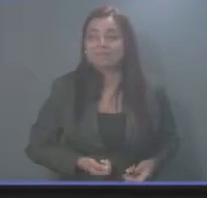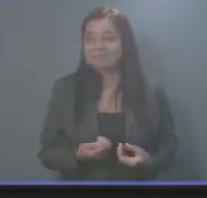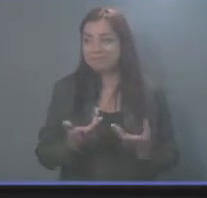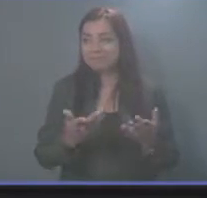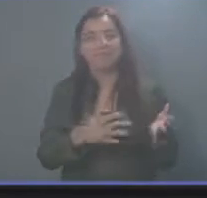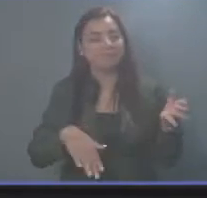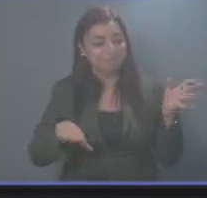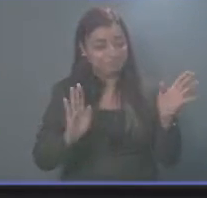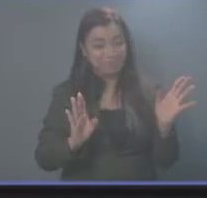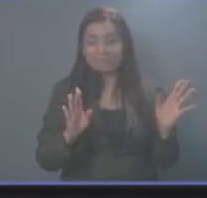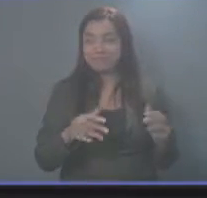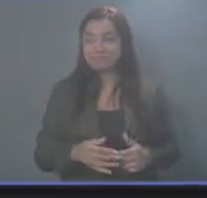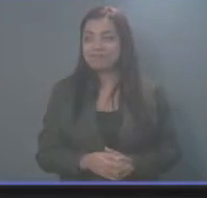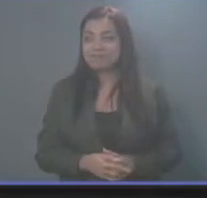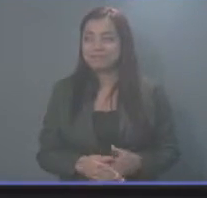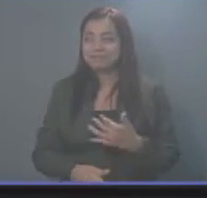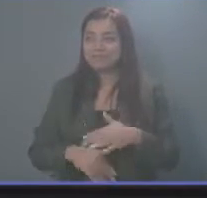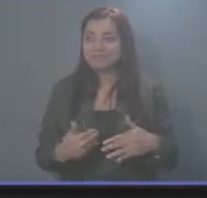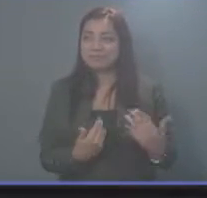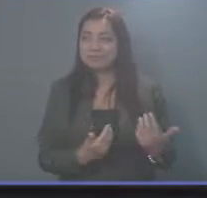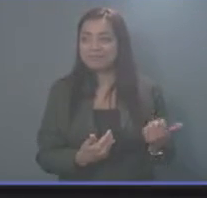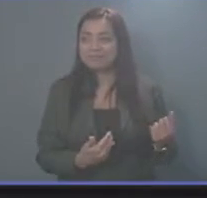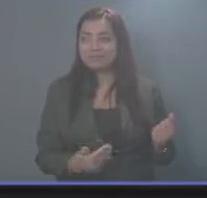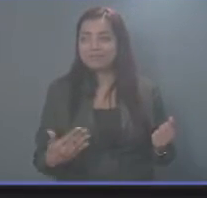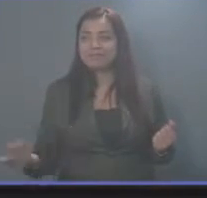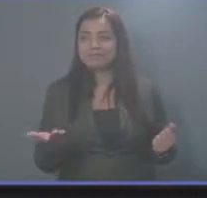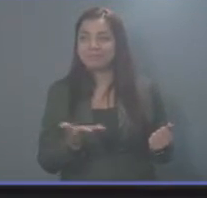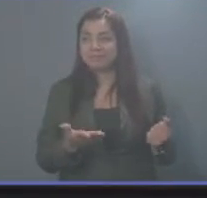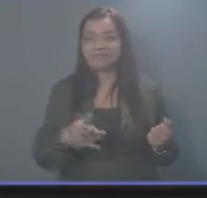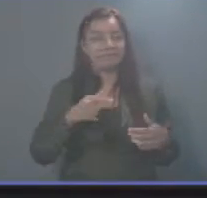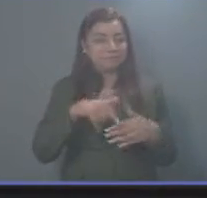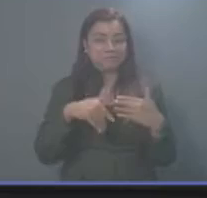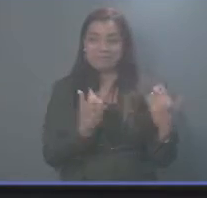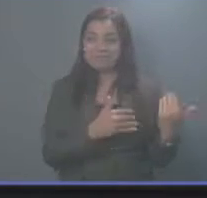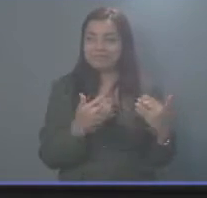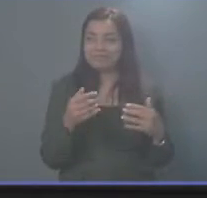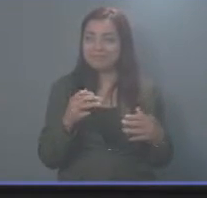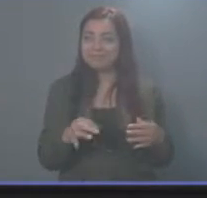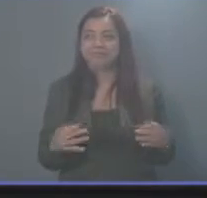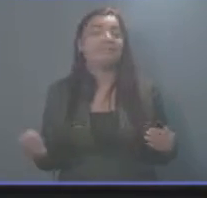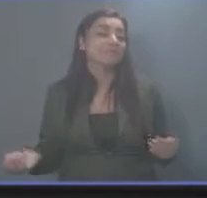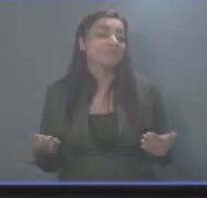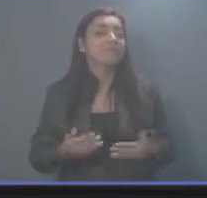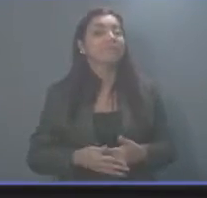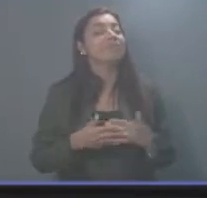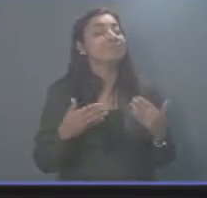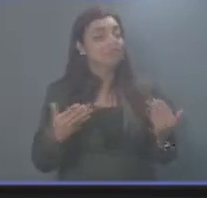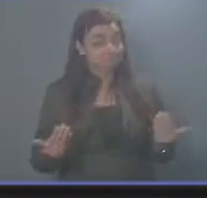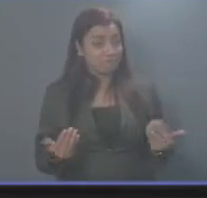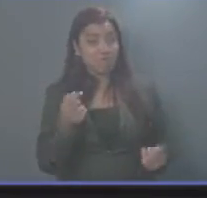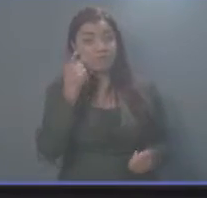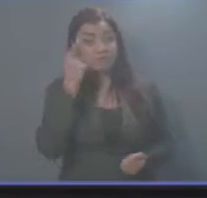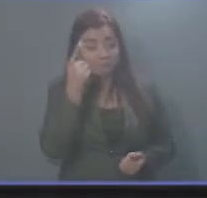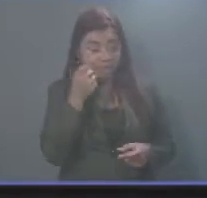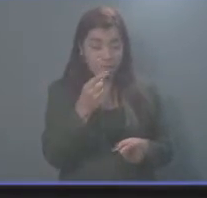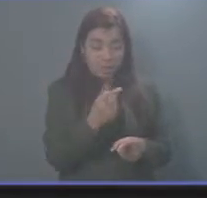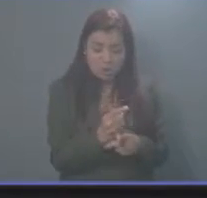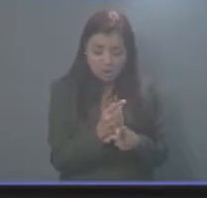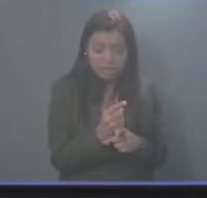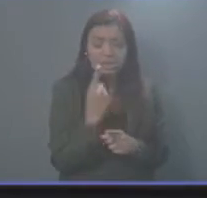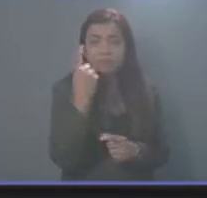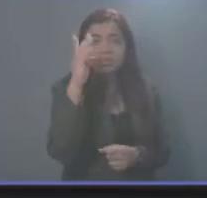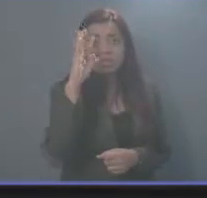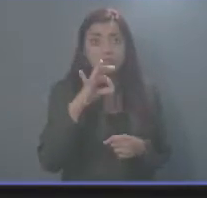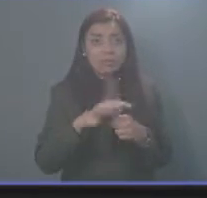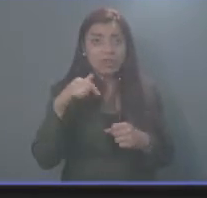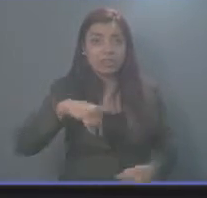mucho: la historia nos va a juzgar y nos va a poner de lado correcto a los que hemos votado